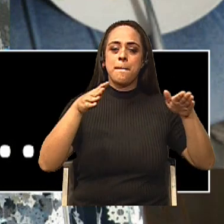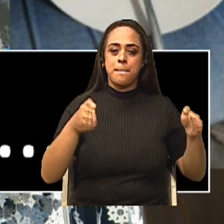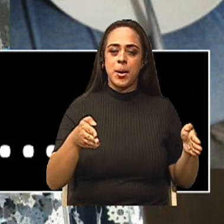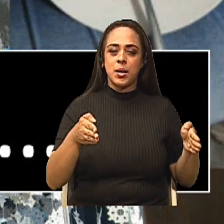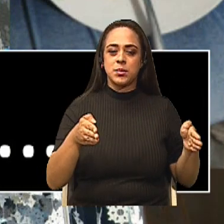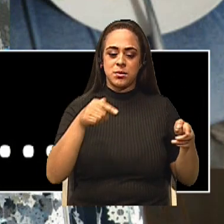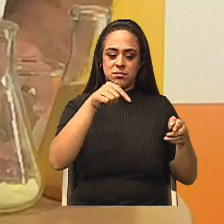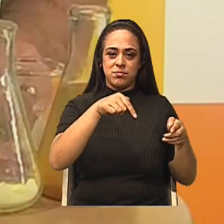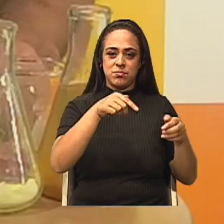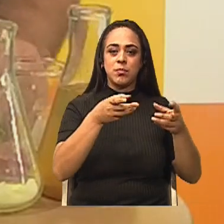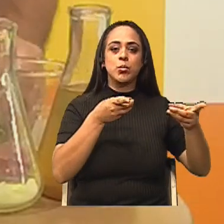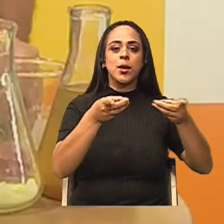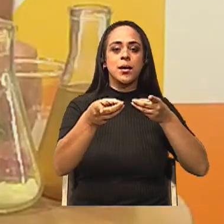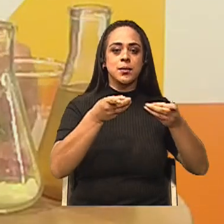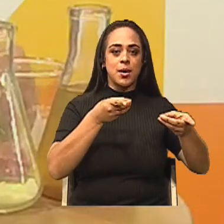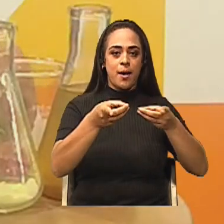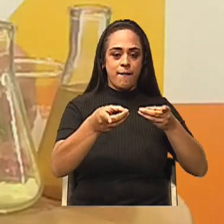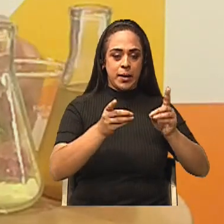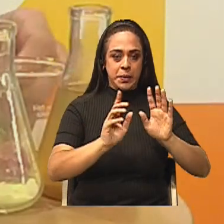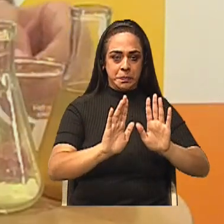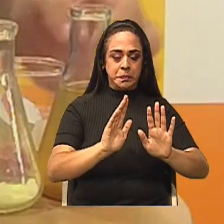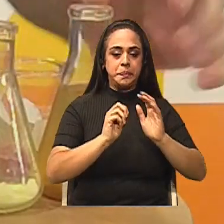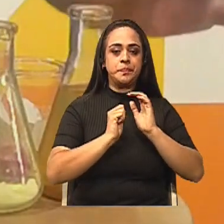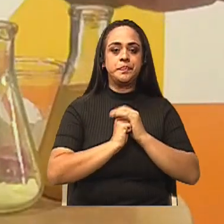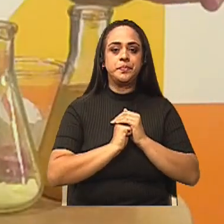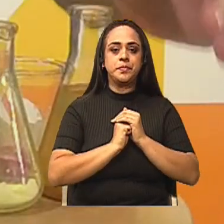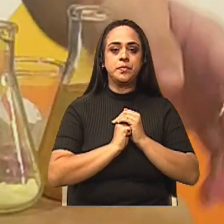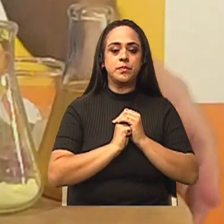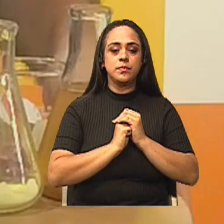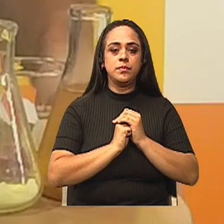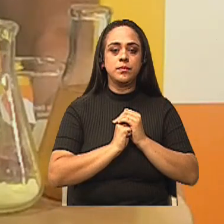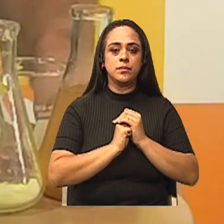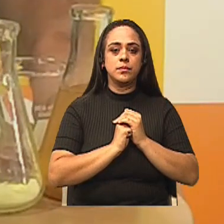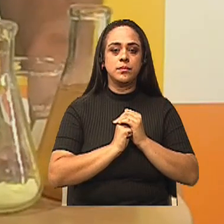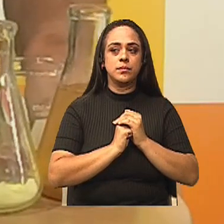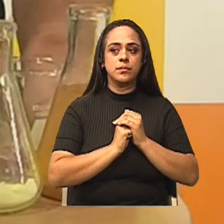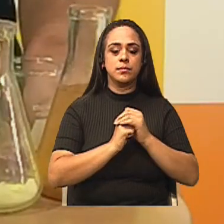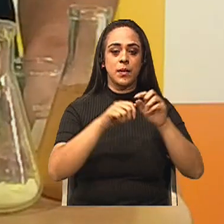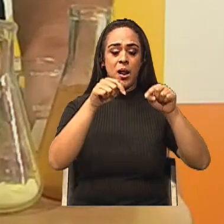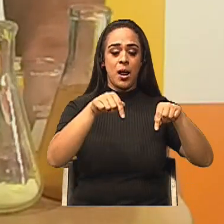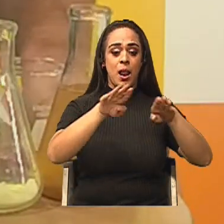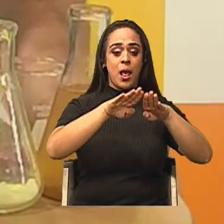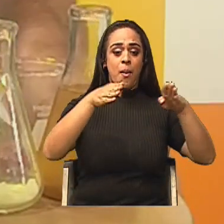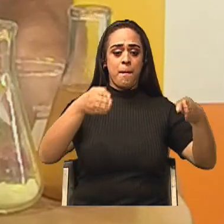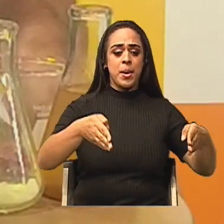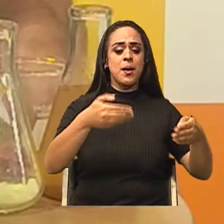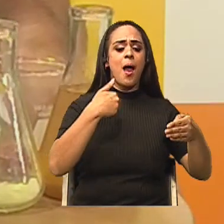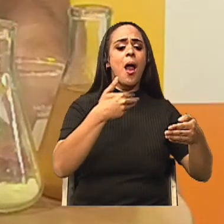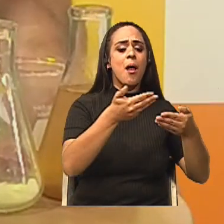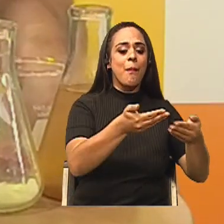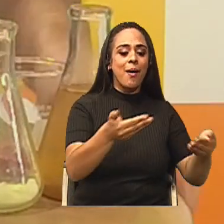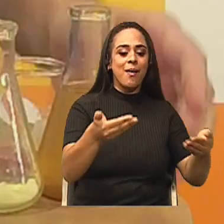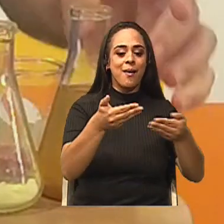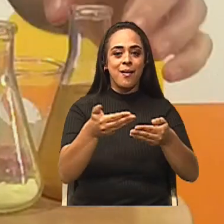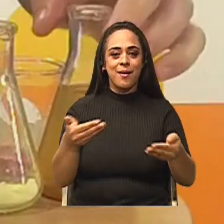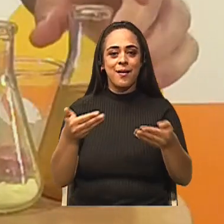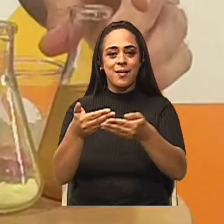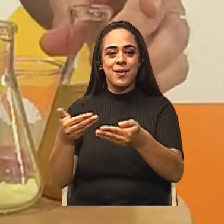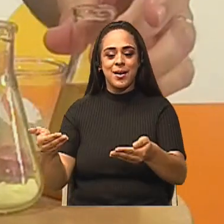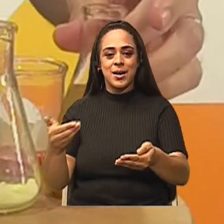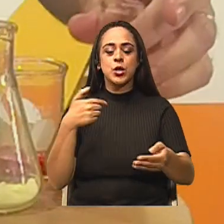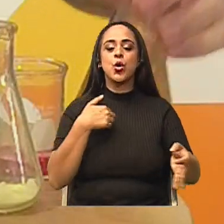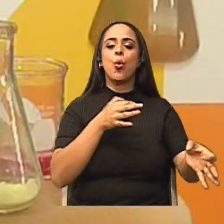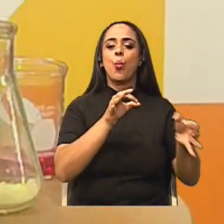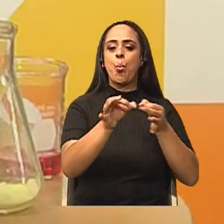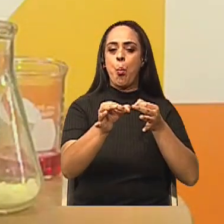a describirlos un poco. Entonces, acá en la mesa tengo varios materiales y se los voy